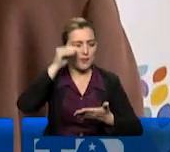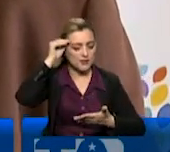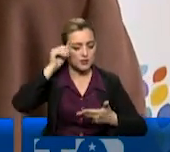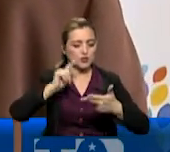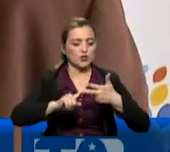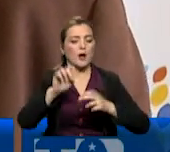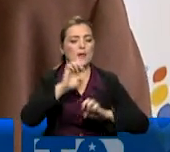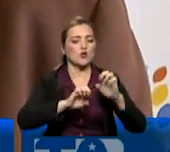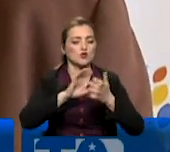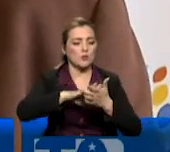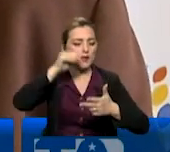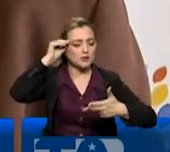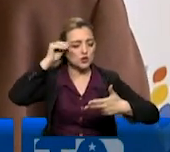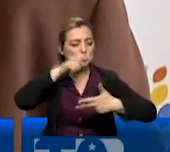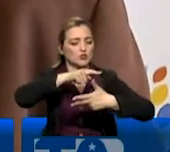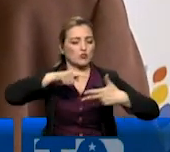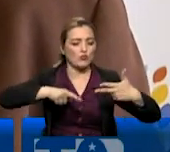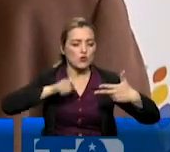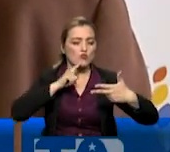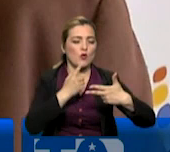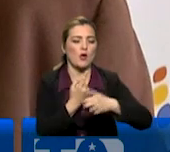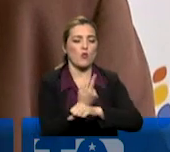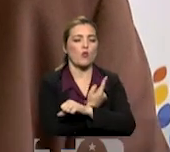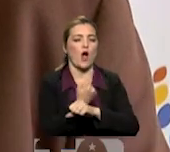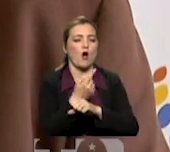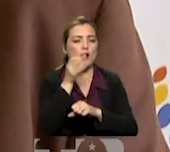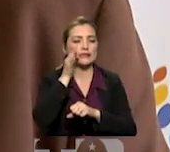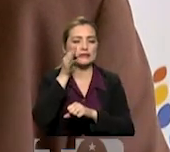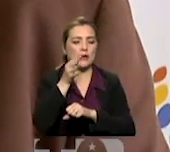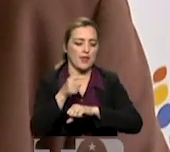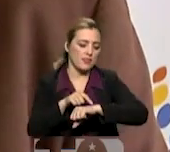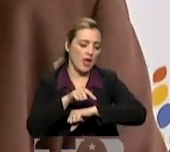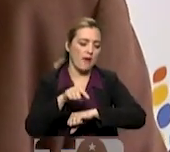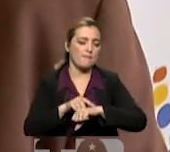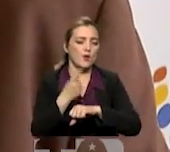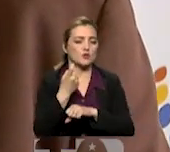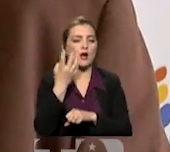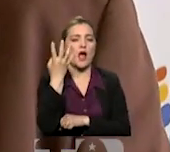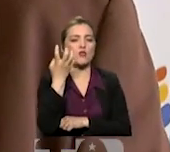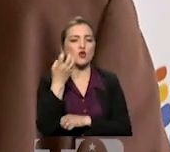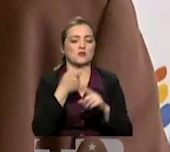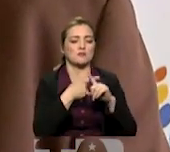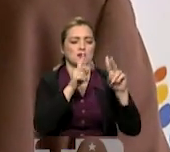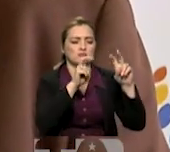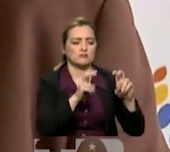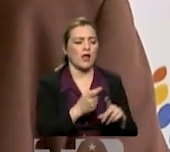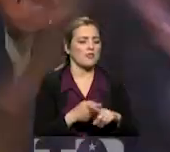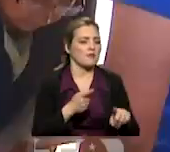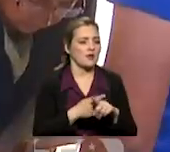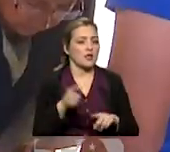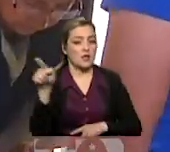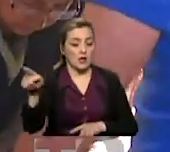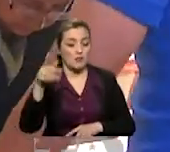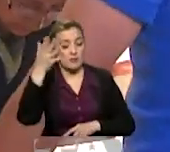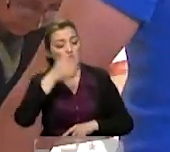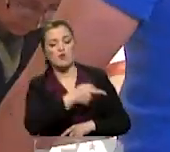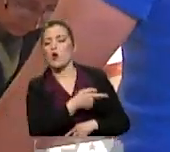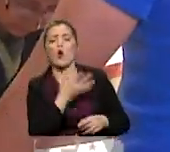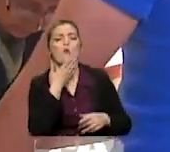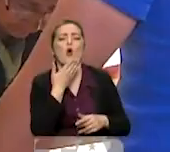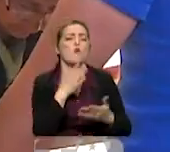aprendizaje es una prueba que tiene una hora de duración tiene 14 casos que se presentan al docente de